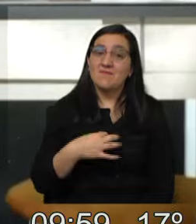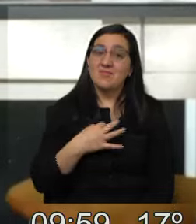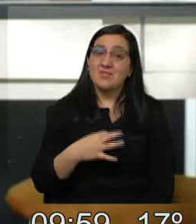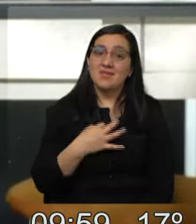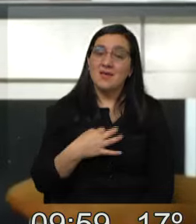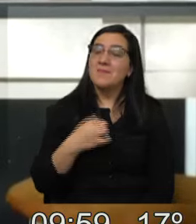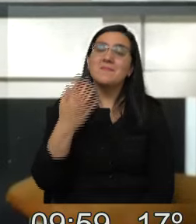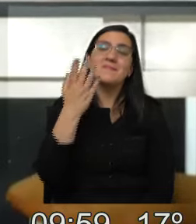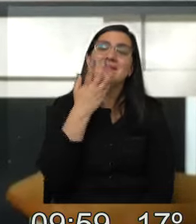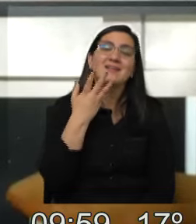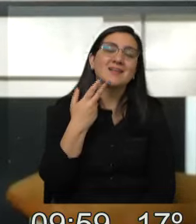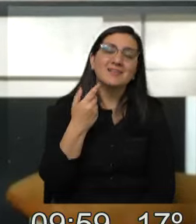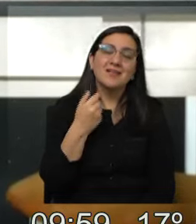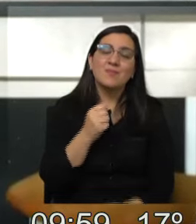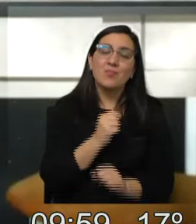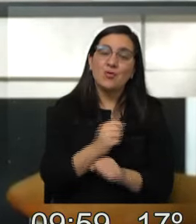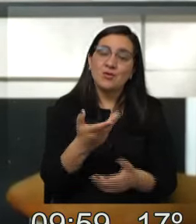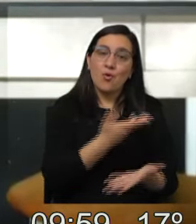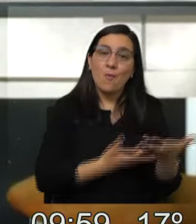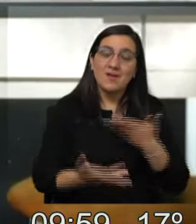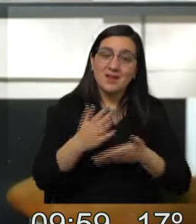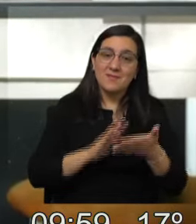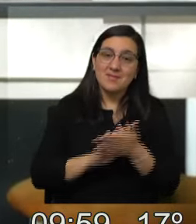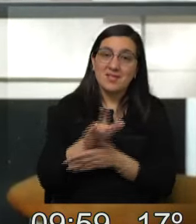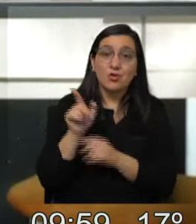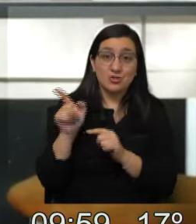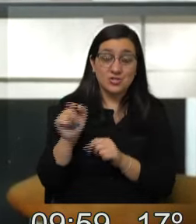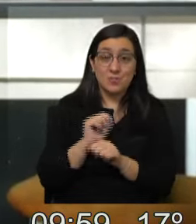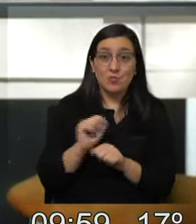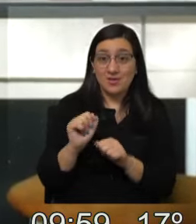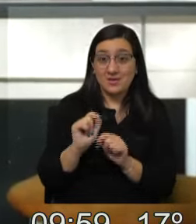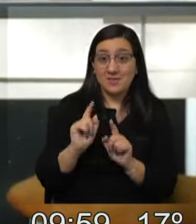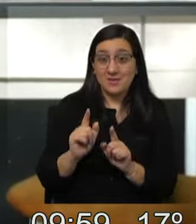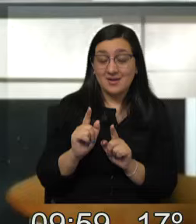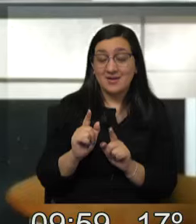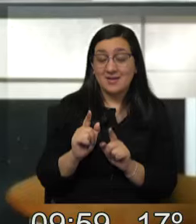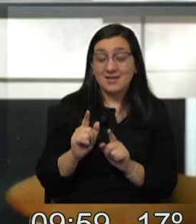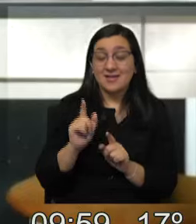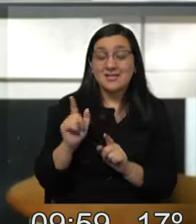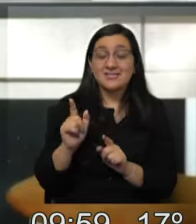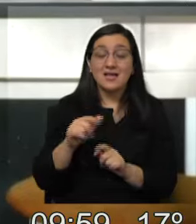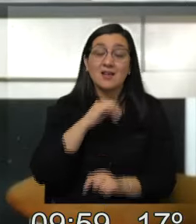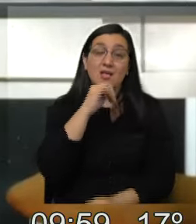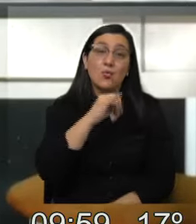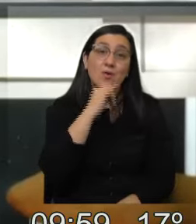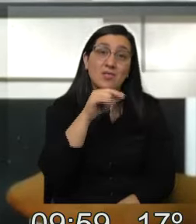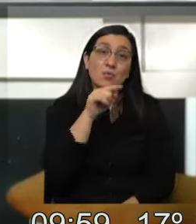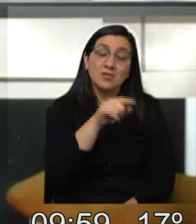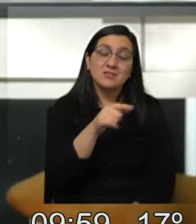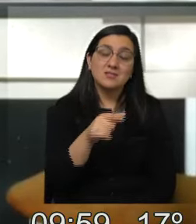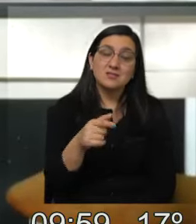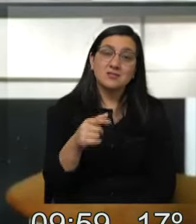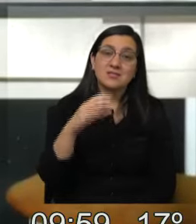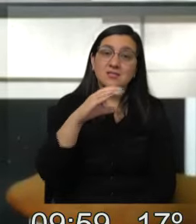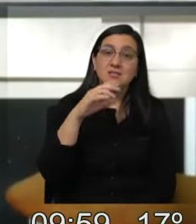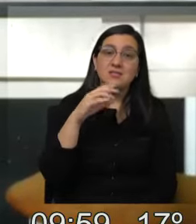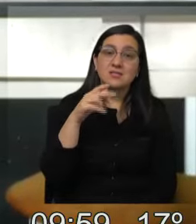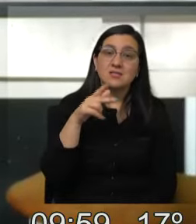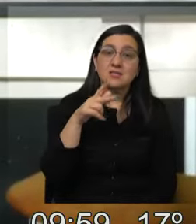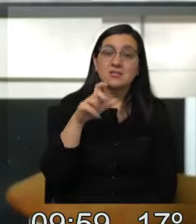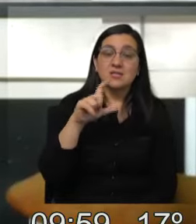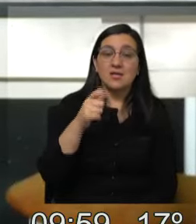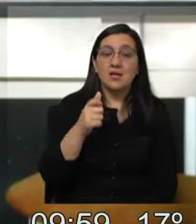que me encanta mucho poder estar compartiendo esta mañana con ella y poder acercar también sus palabras a ustedes como televidentes. Estoy hablando de Chela Fontora y me